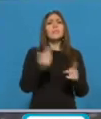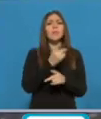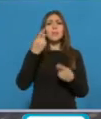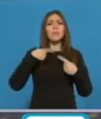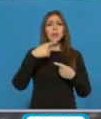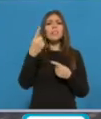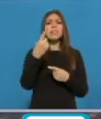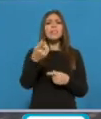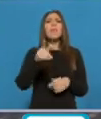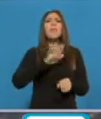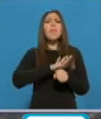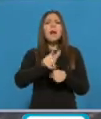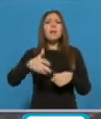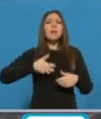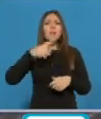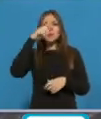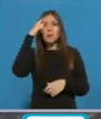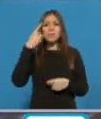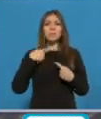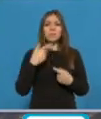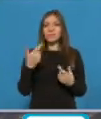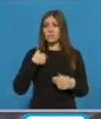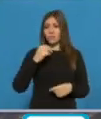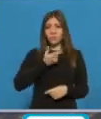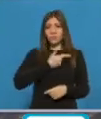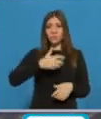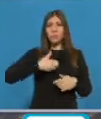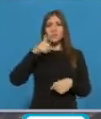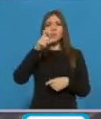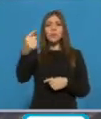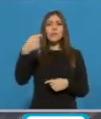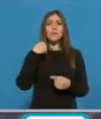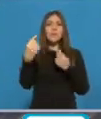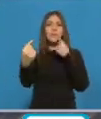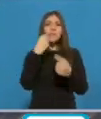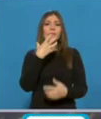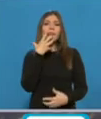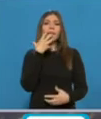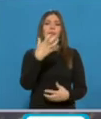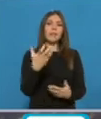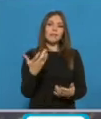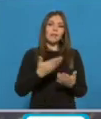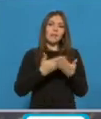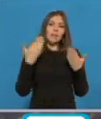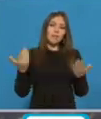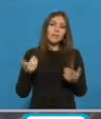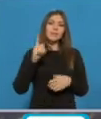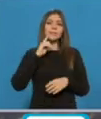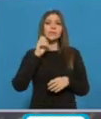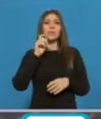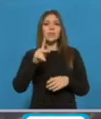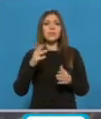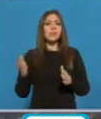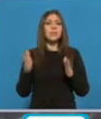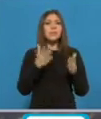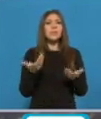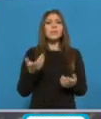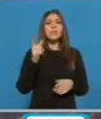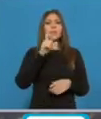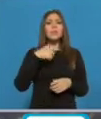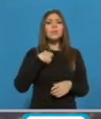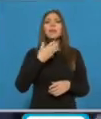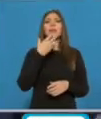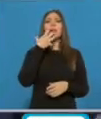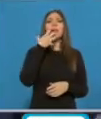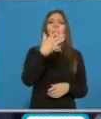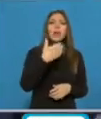nadie le gusta que parece que no entiendas. Entonces vamos al segundo paso y entonces te dicen las mamás, pues ¿cómo no le voy a gritar si le